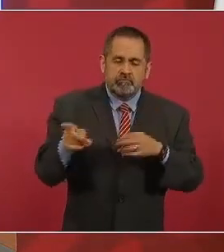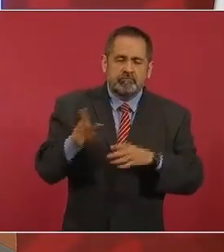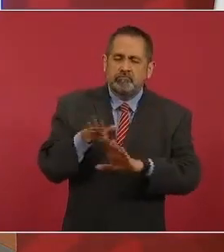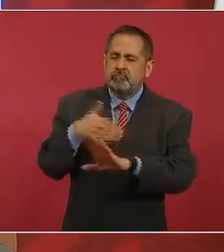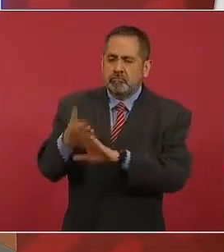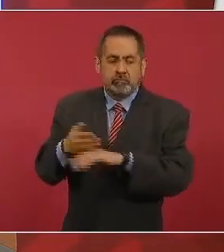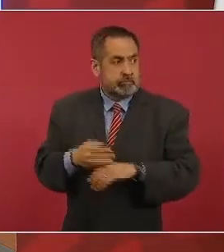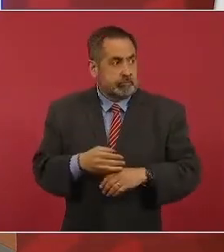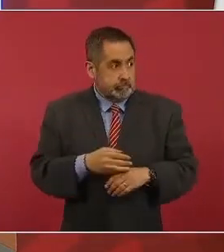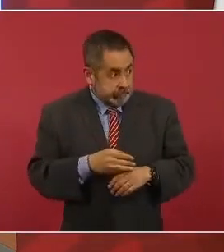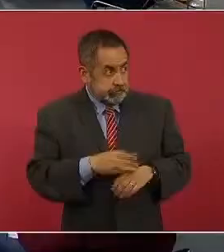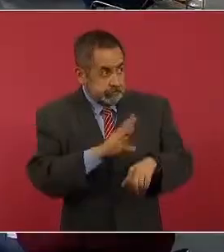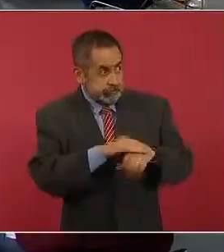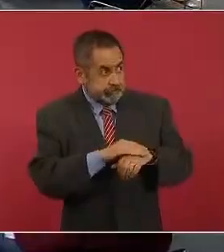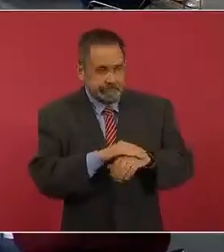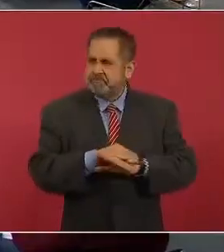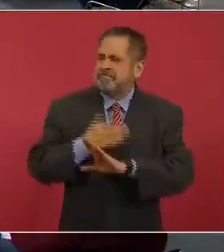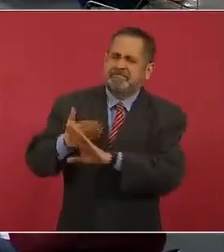y